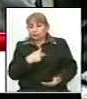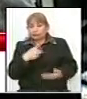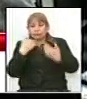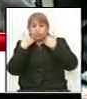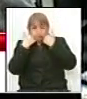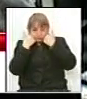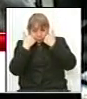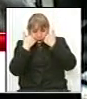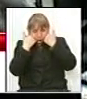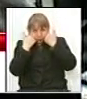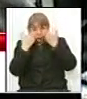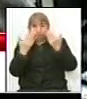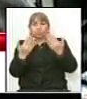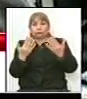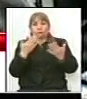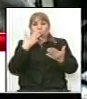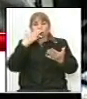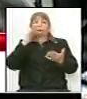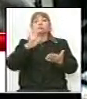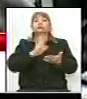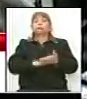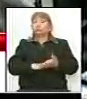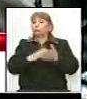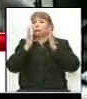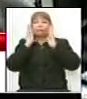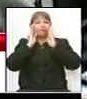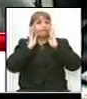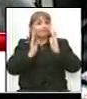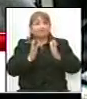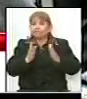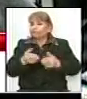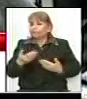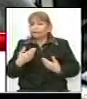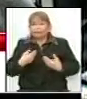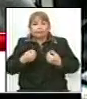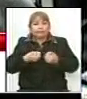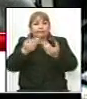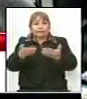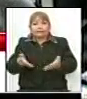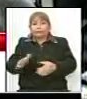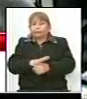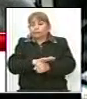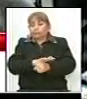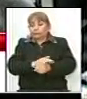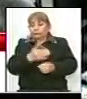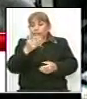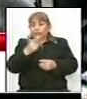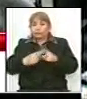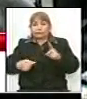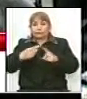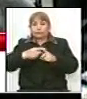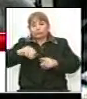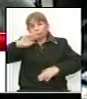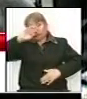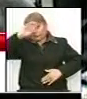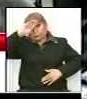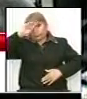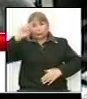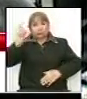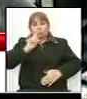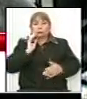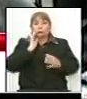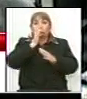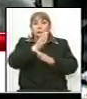vergüenza. O sea, tan mal estamos atendiendo o no estamos teniendo una oferta suficiente que casi la mitad de los enfermos simplemente no